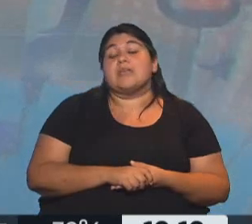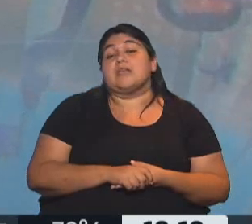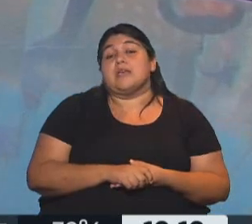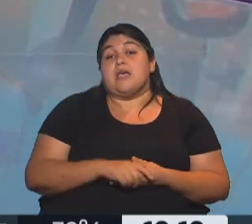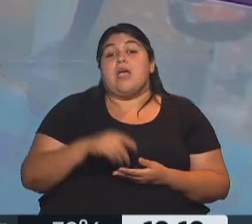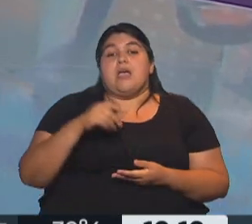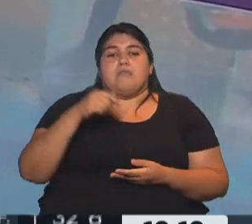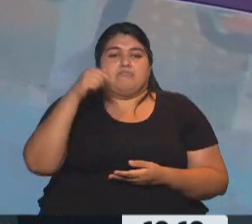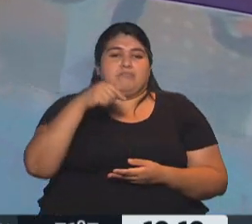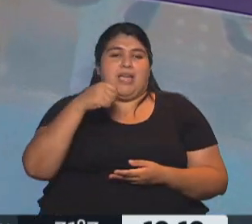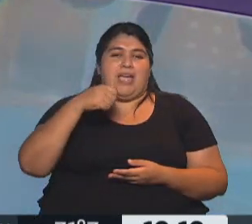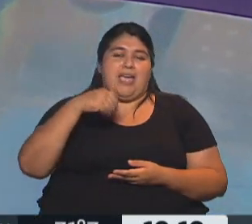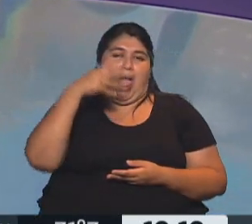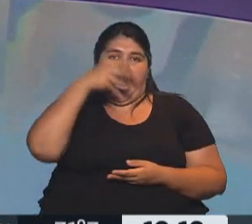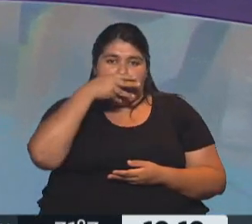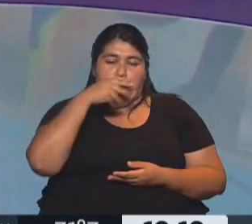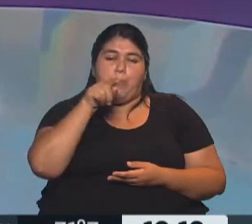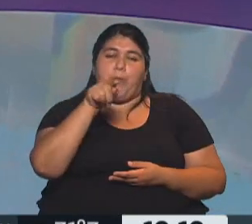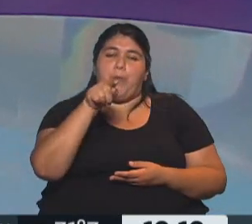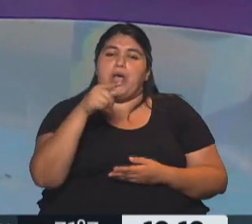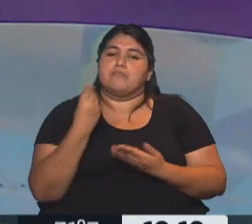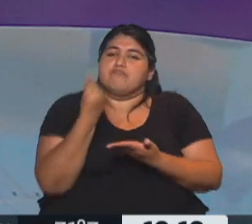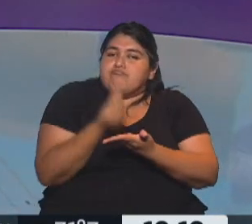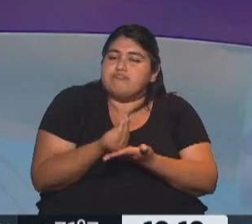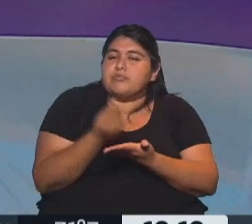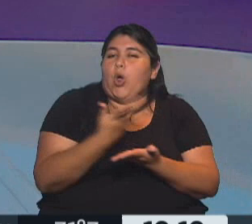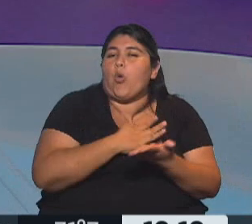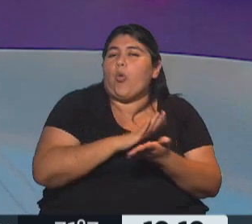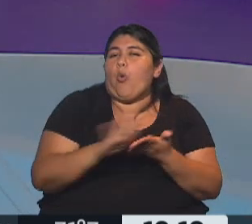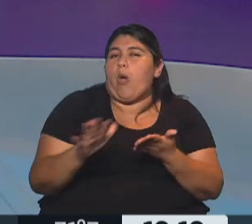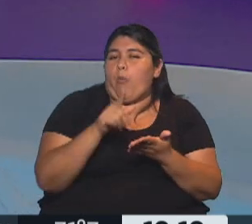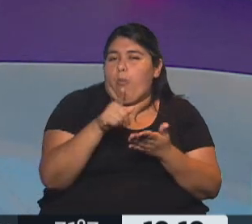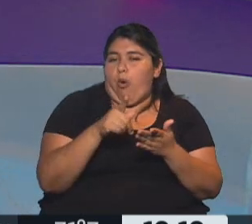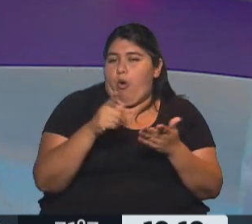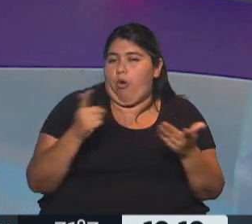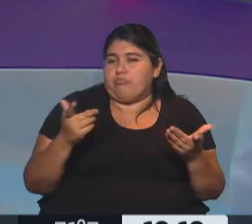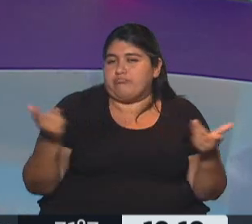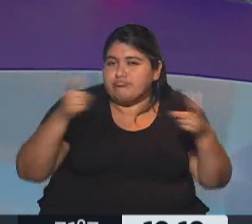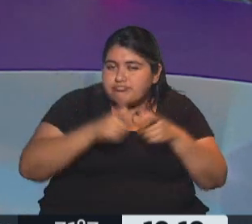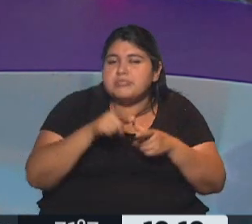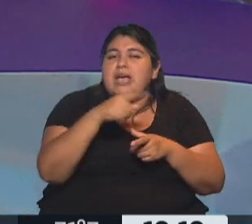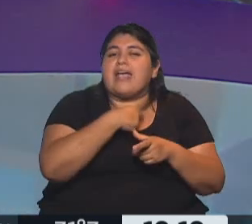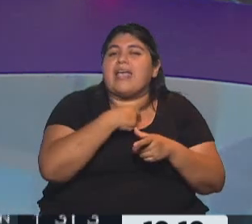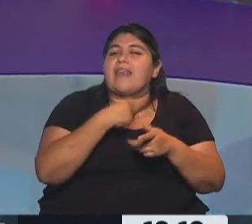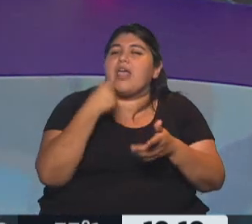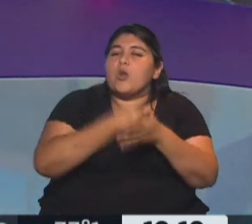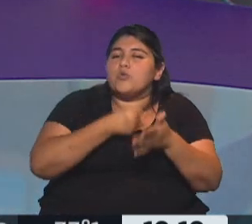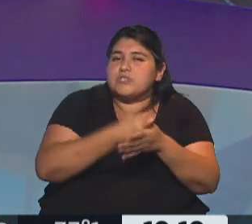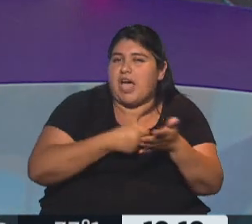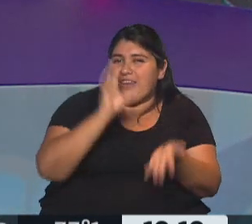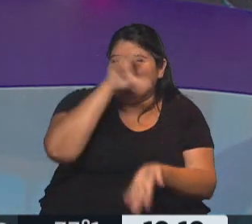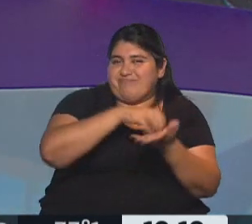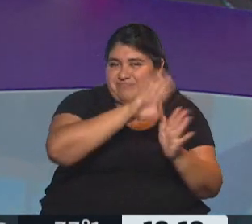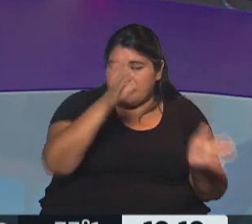Fernández presidirá un nuevo organismo que busca luchar contra la inseguridad, pero estamos hablando